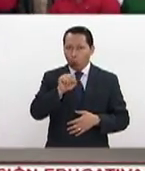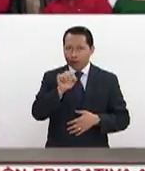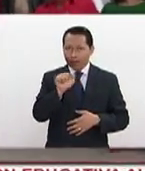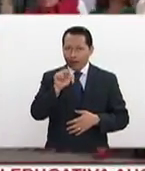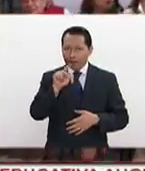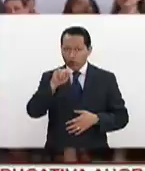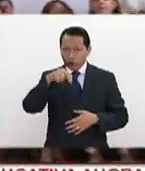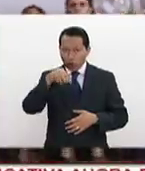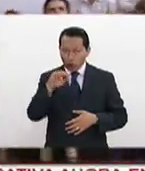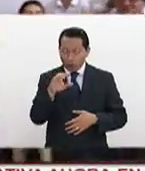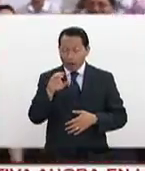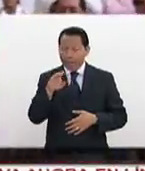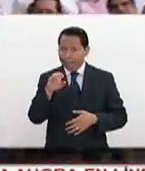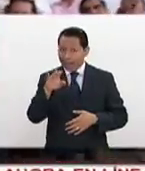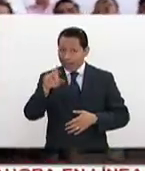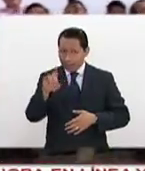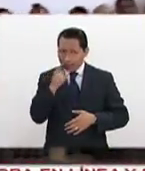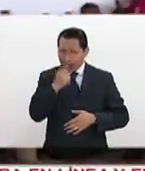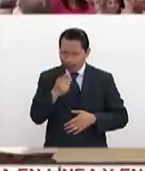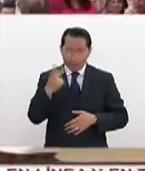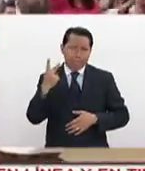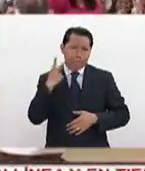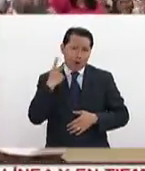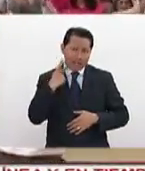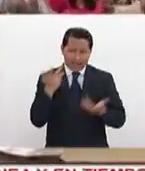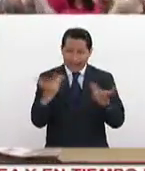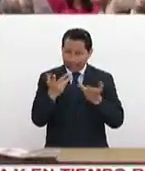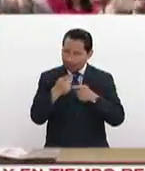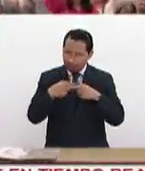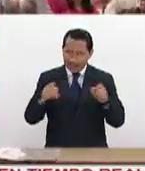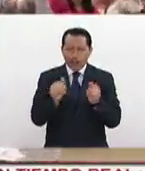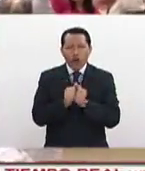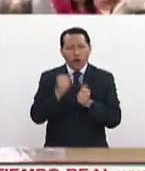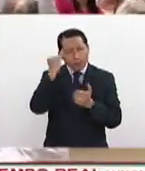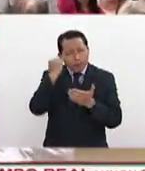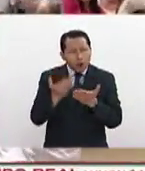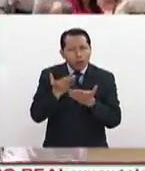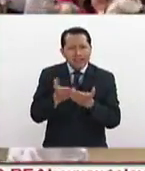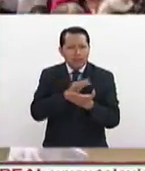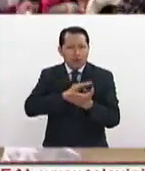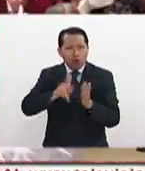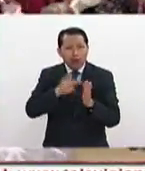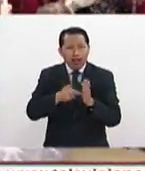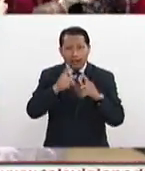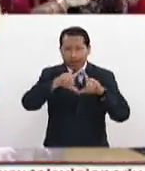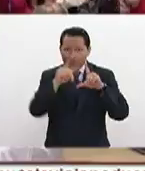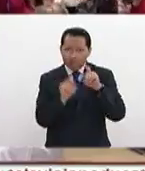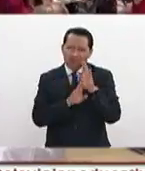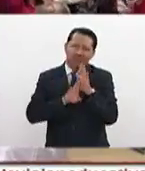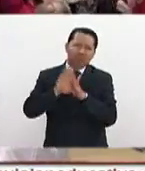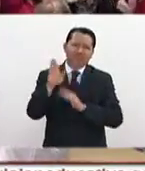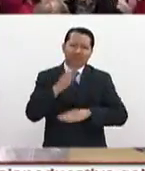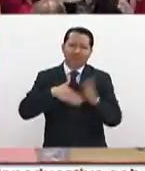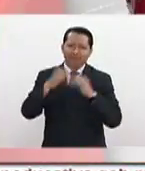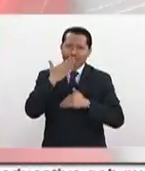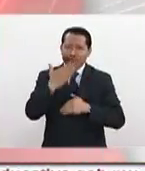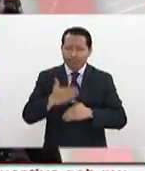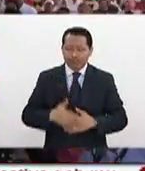Meade, dijo que es necesario crear una política distinta con propuestas que ayuden a devolverle la grandeza al país.